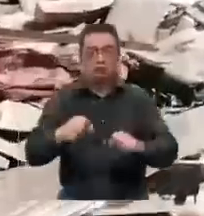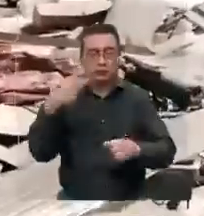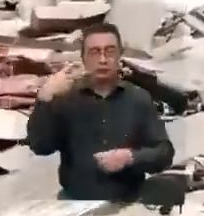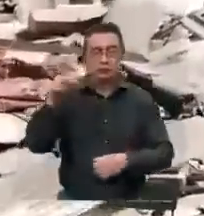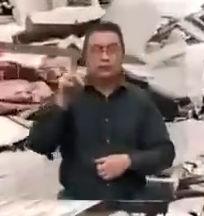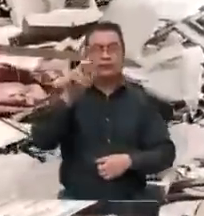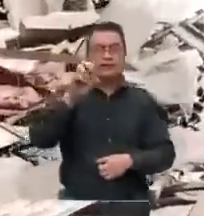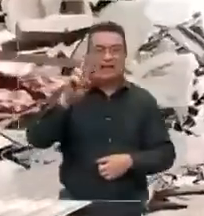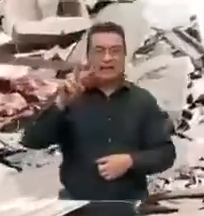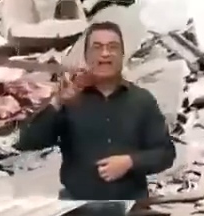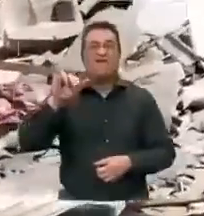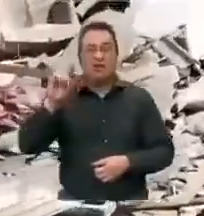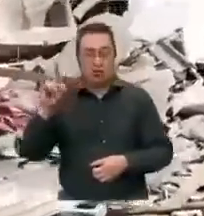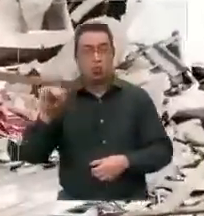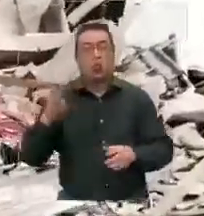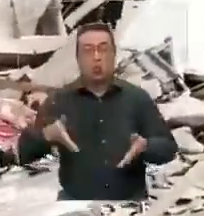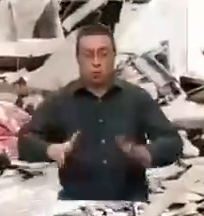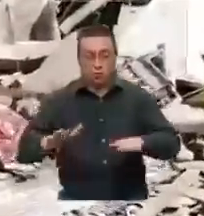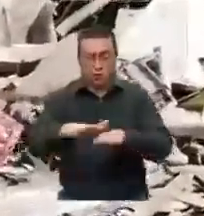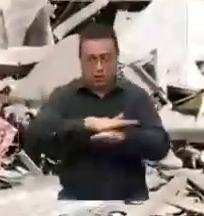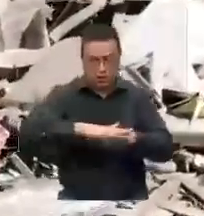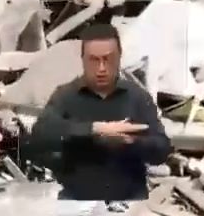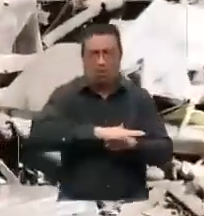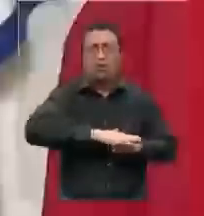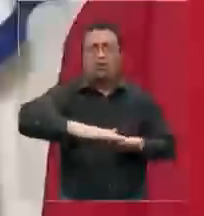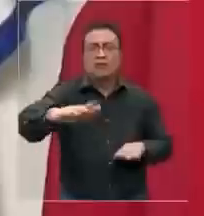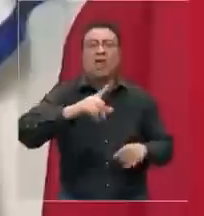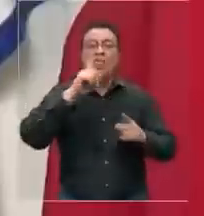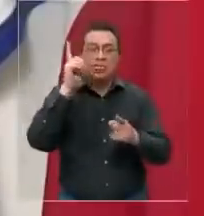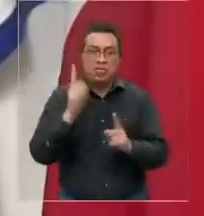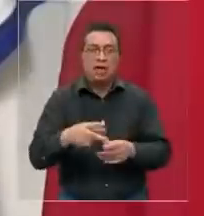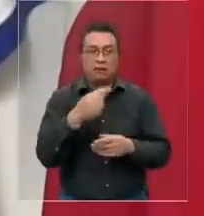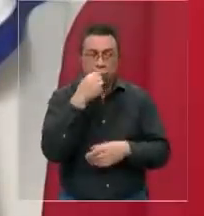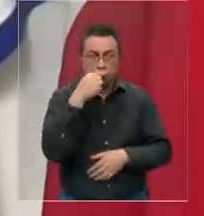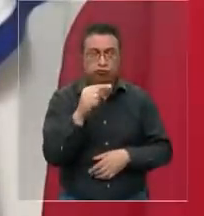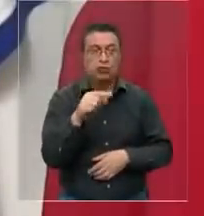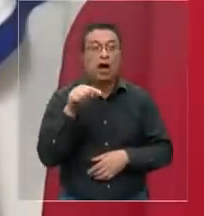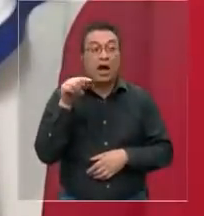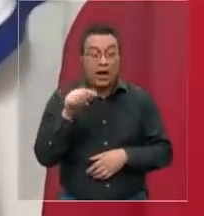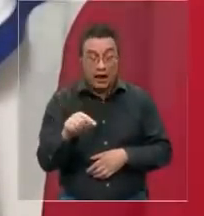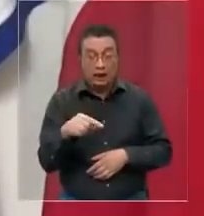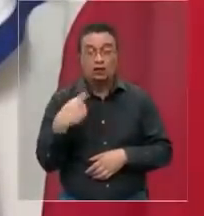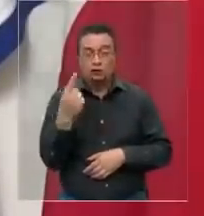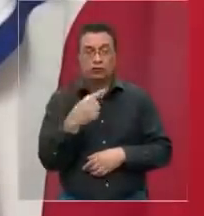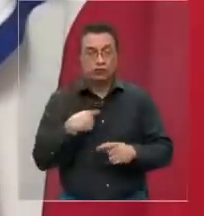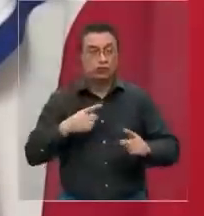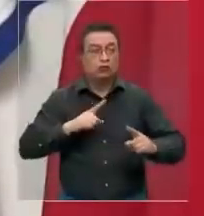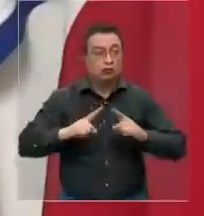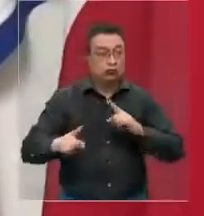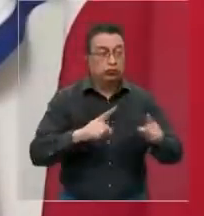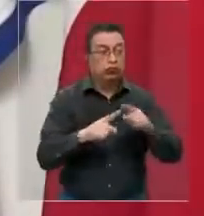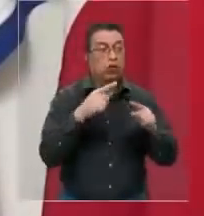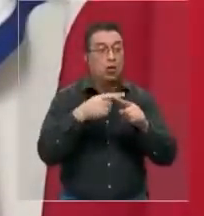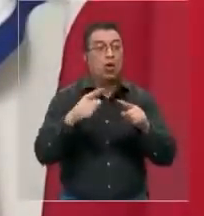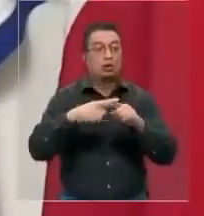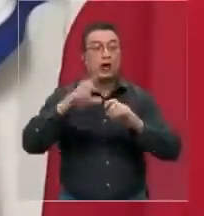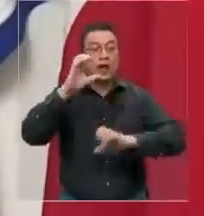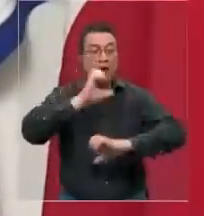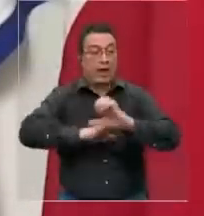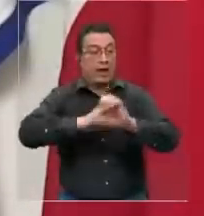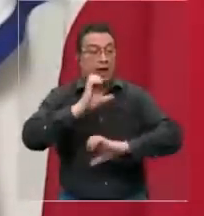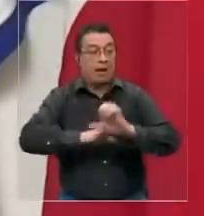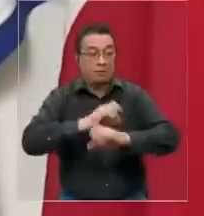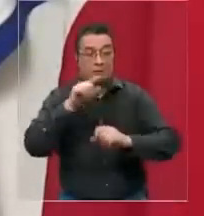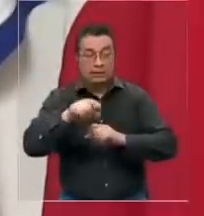Serviu, pero es una avenida que tiene que ser prontamente pavimentada y despejada. Y ahí nosotros de momento hemos estado coordinándonos con muchas de las empresas que pertenecen a ese